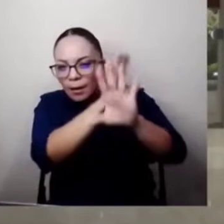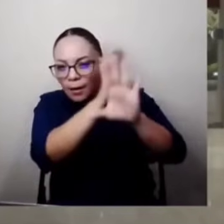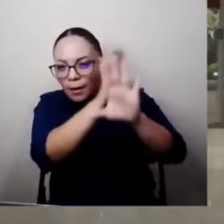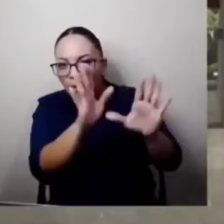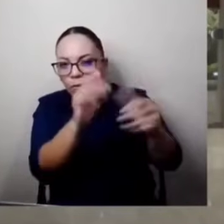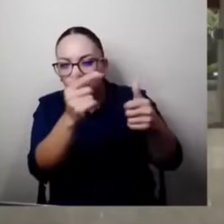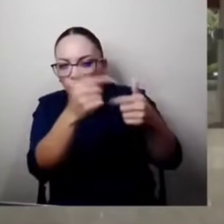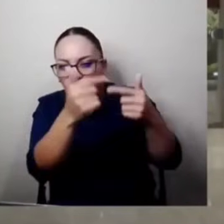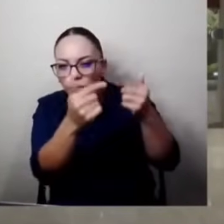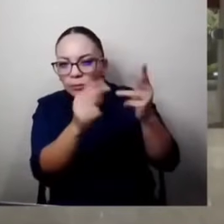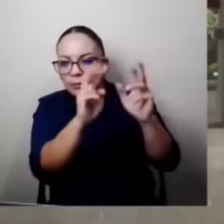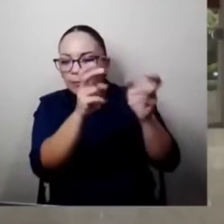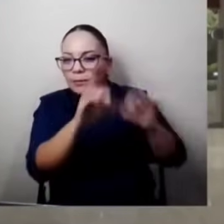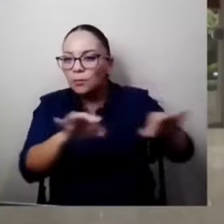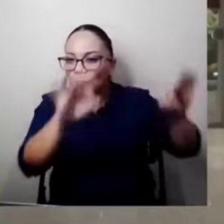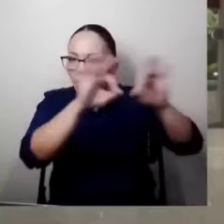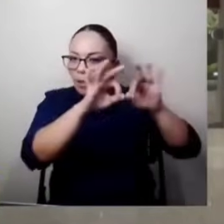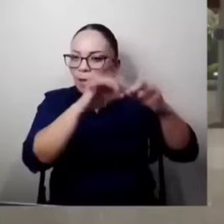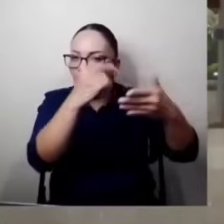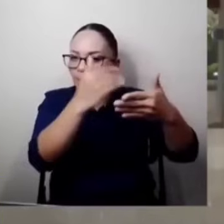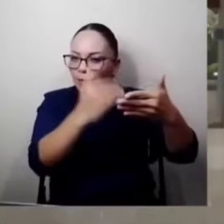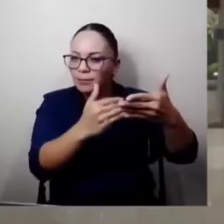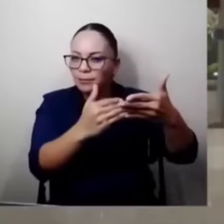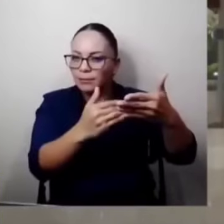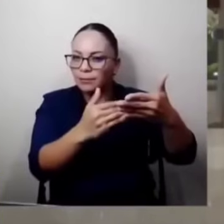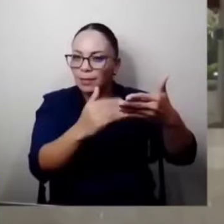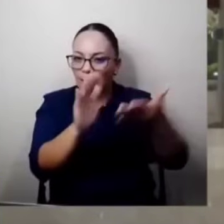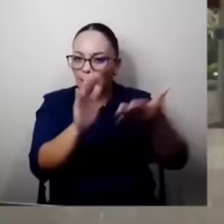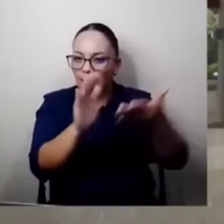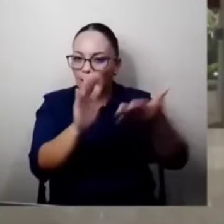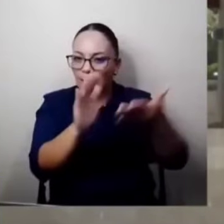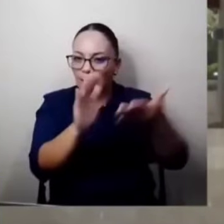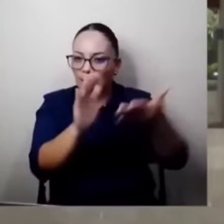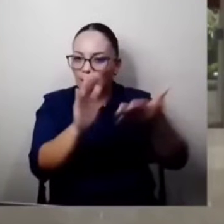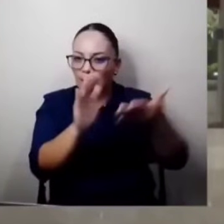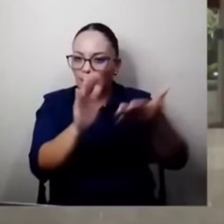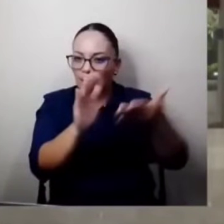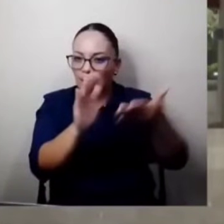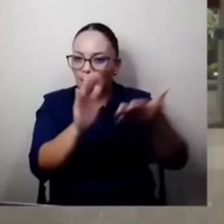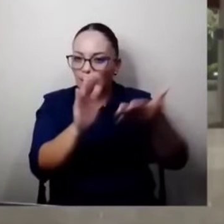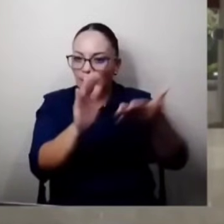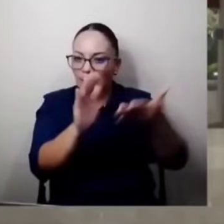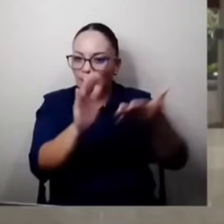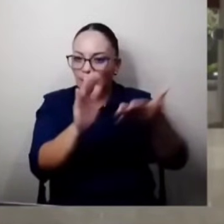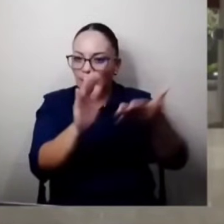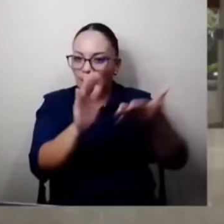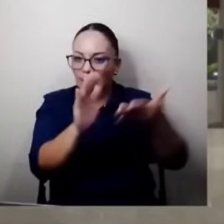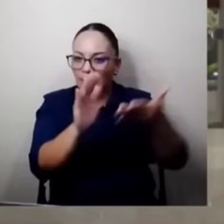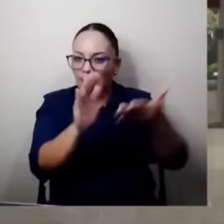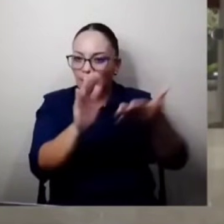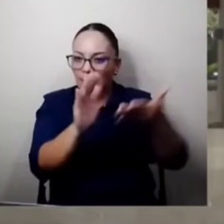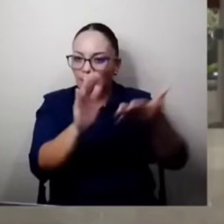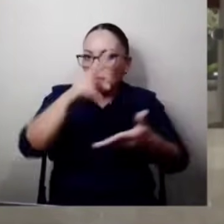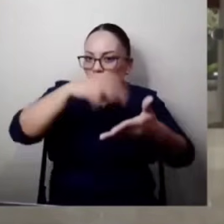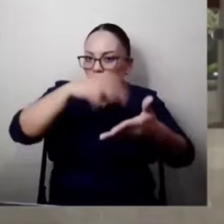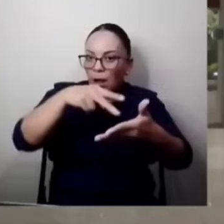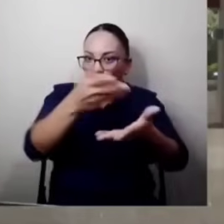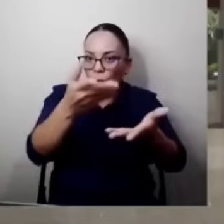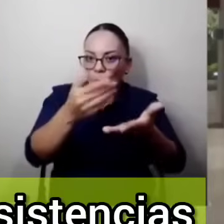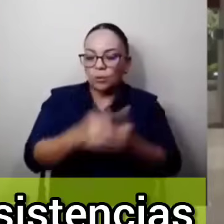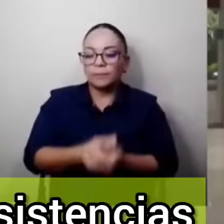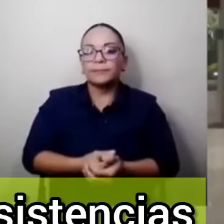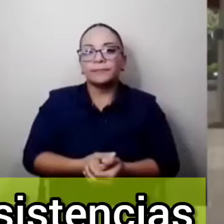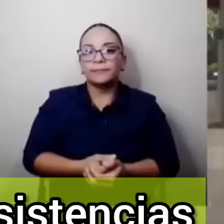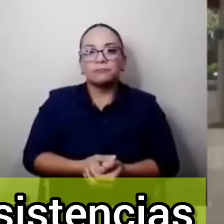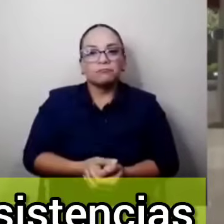que encontramos en ese estudio. Es un estudio corto de 48 páginas, yo los invito a que lo lean y pronto, muy fácil,